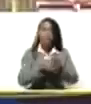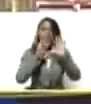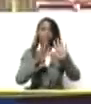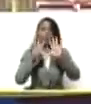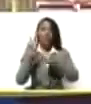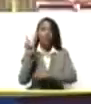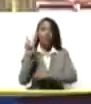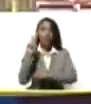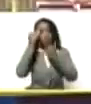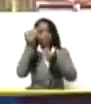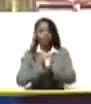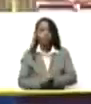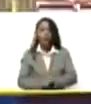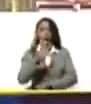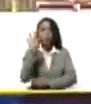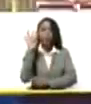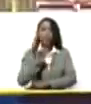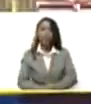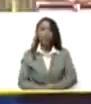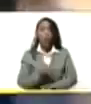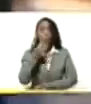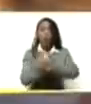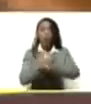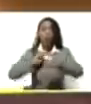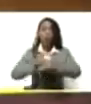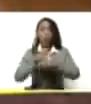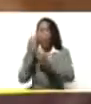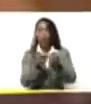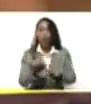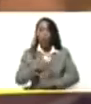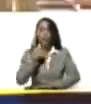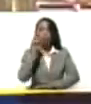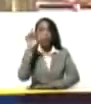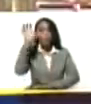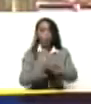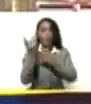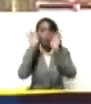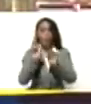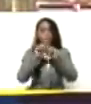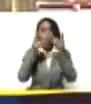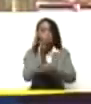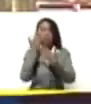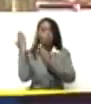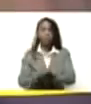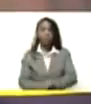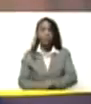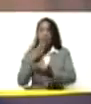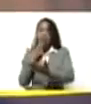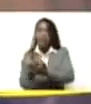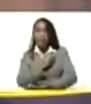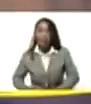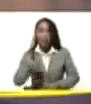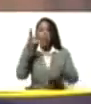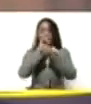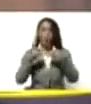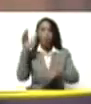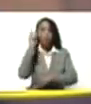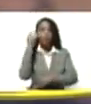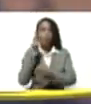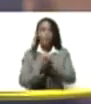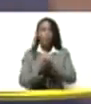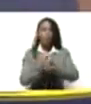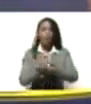vacunando con la vacuna es picnic la poderosa vacuna con la vacuna a tala de